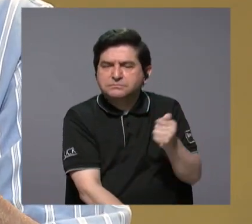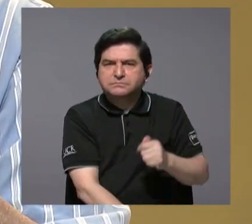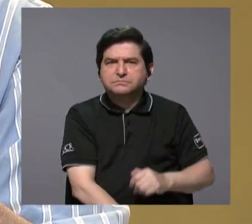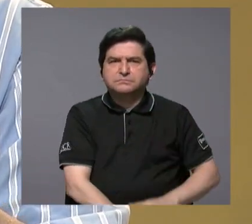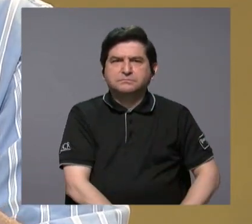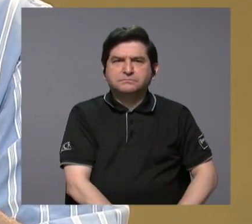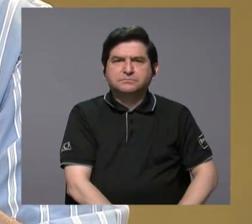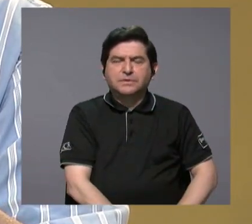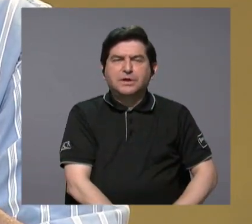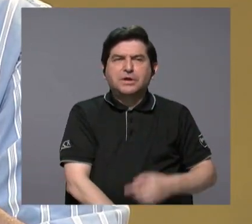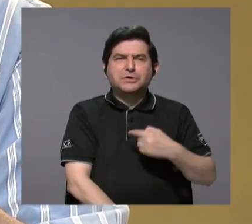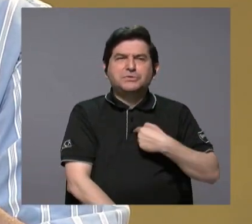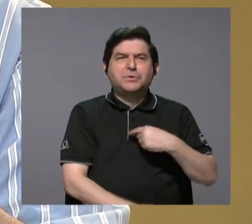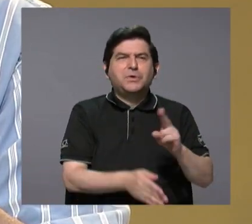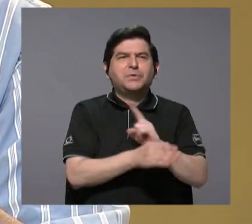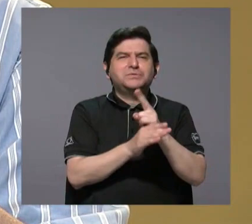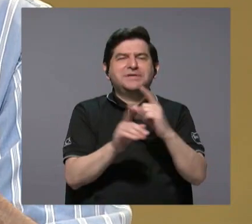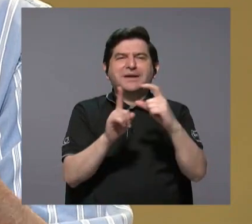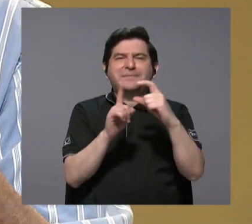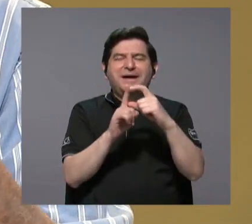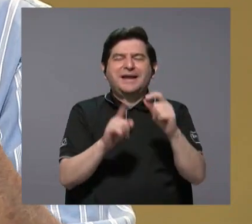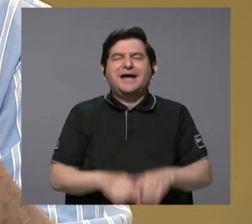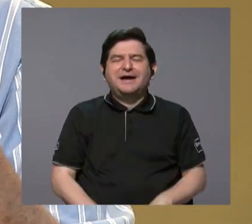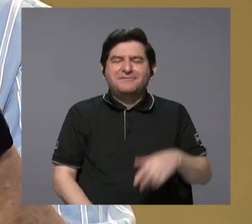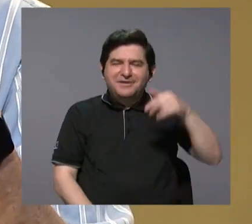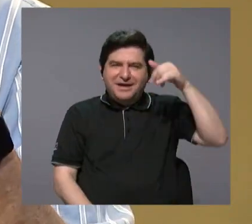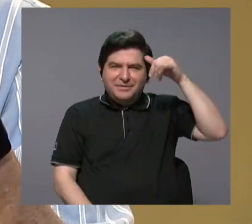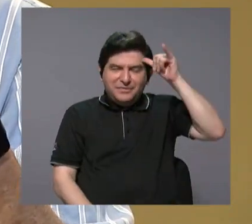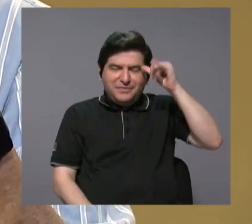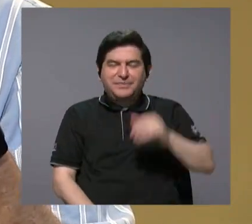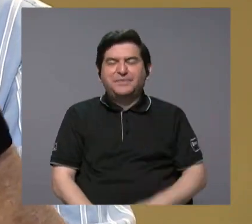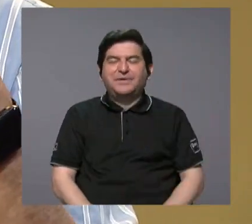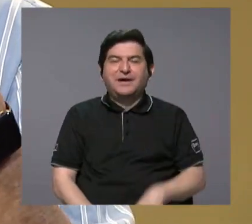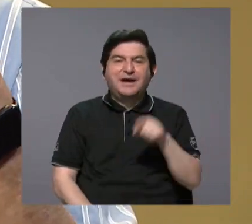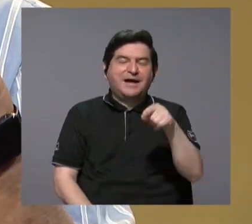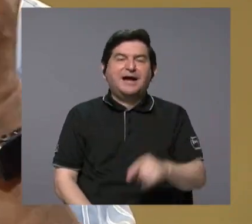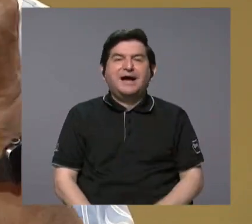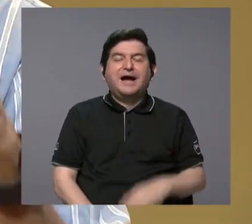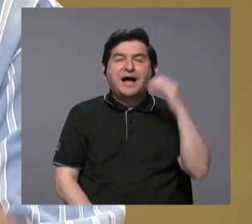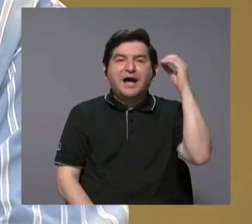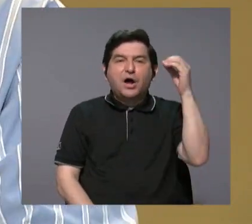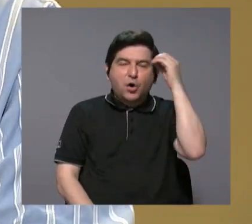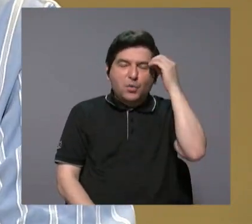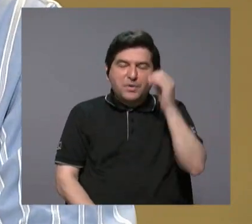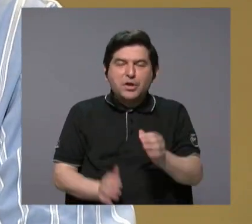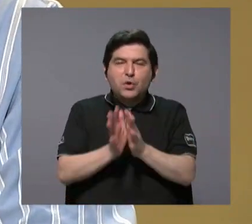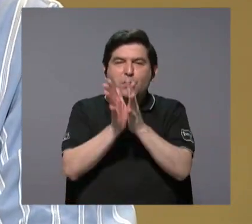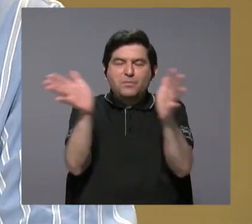y para hacer un término ganadero, el ensilamiento de la opinión pública,